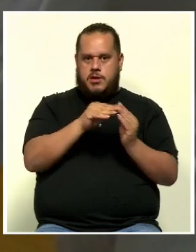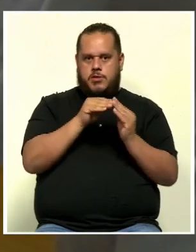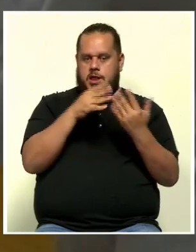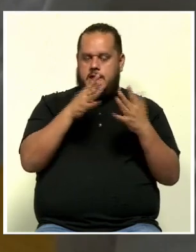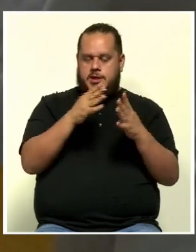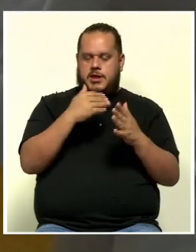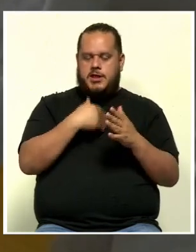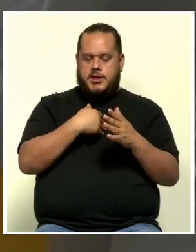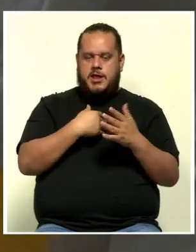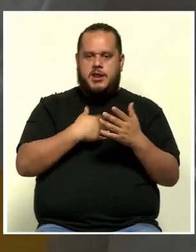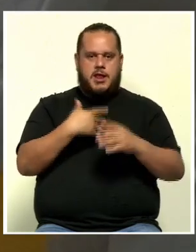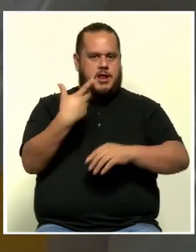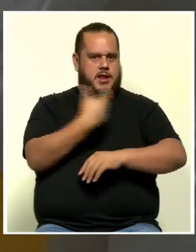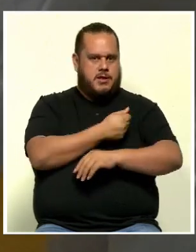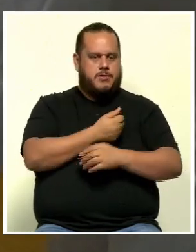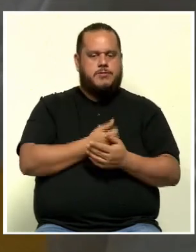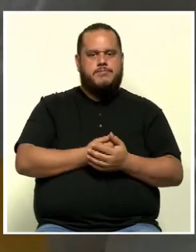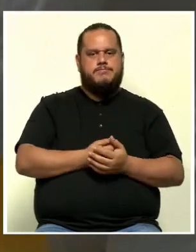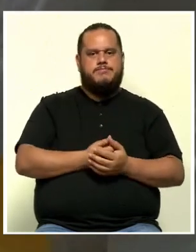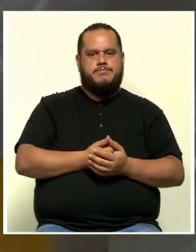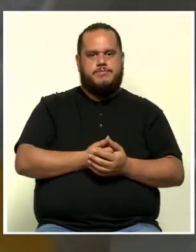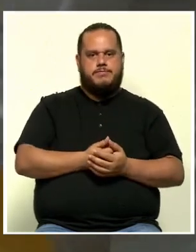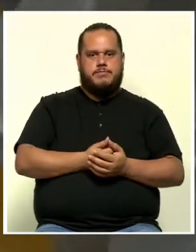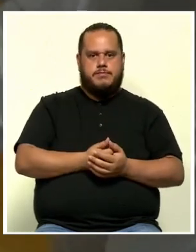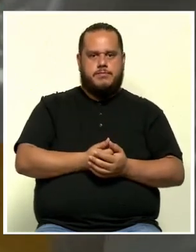el esquema de inoculación.